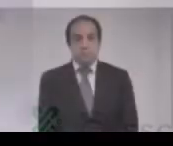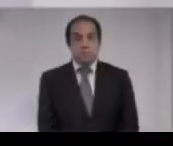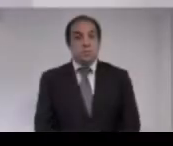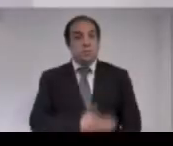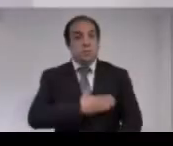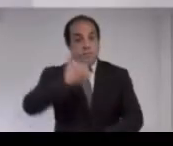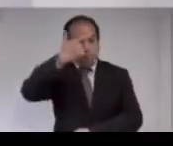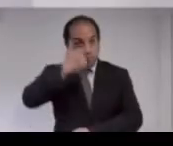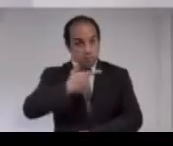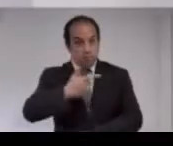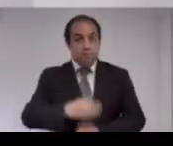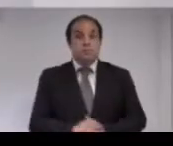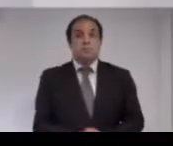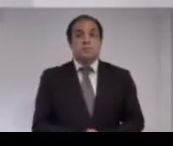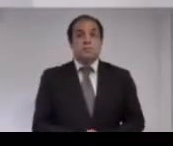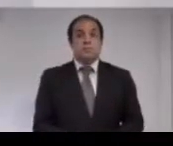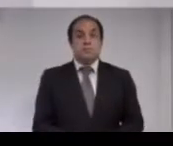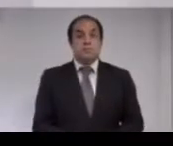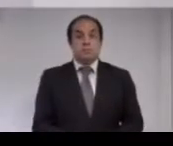Muy buenas noches.